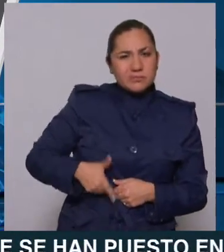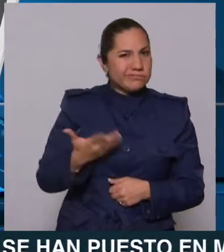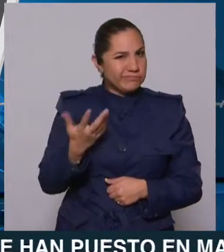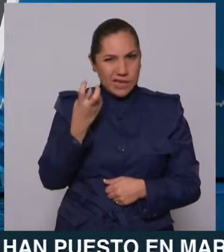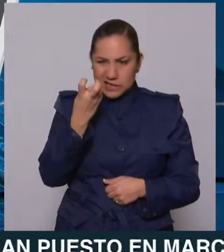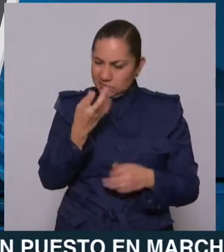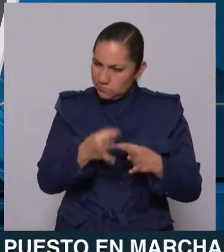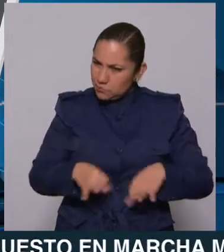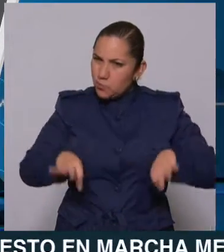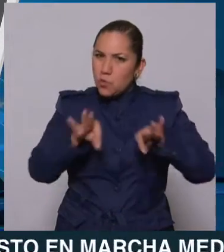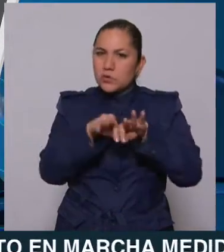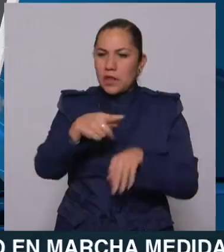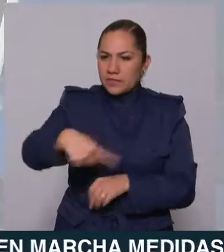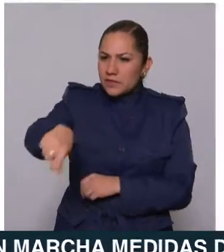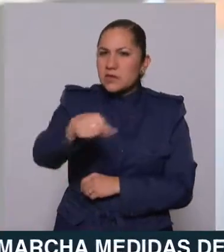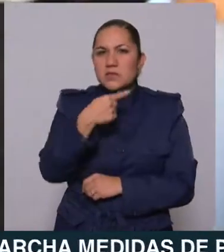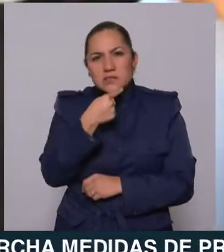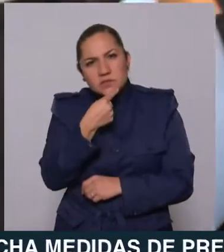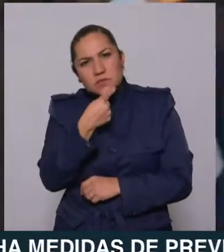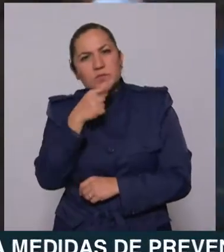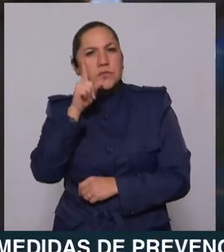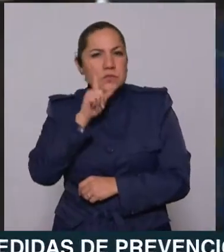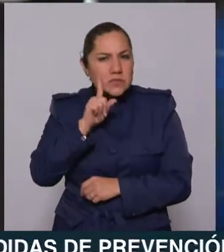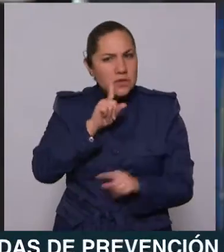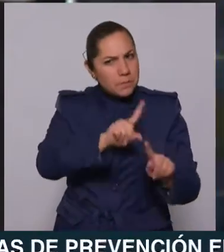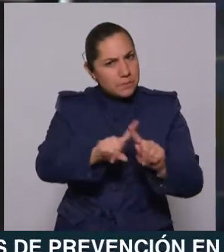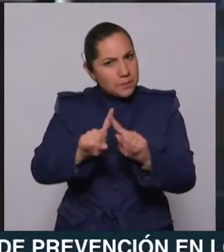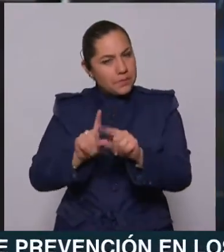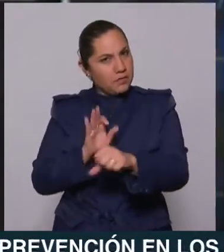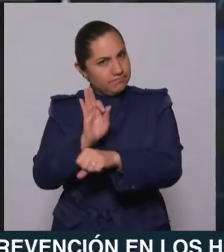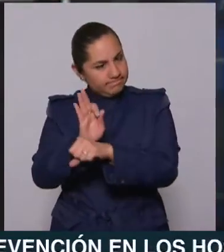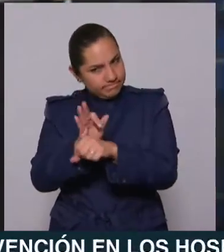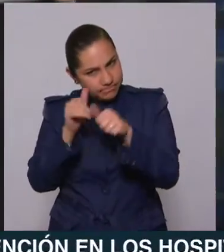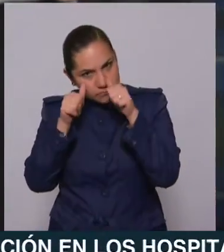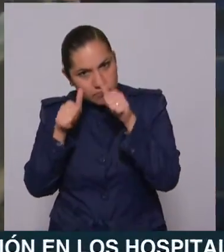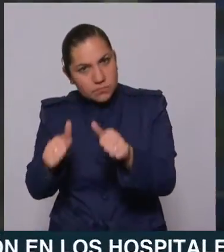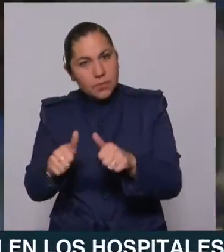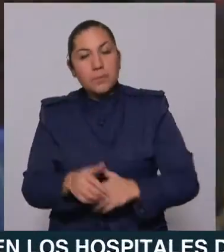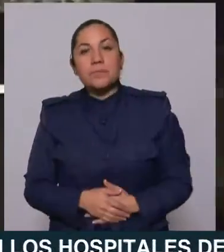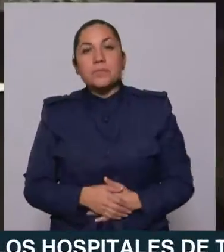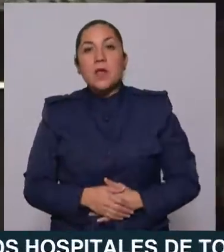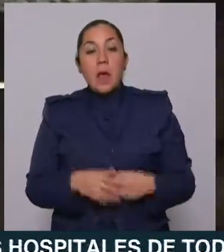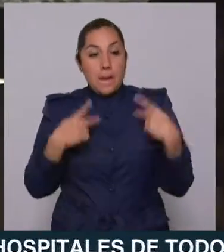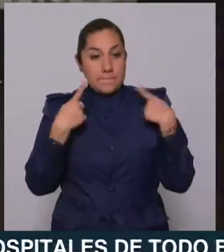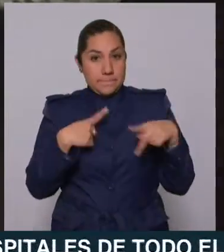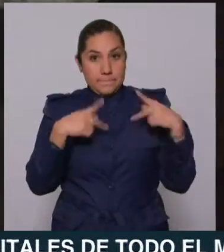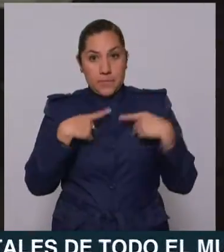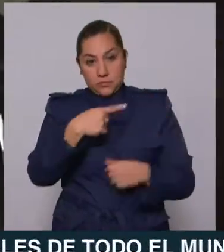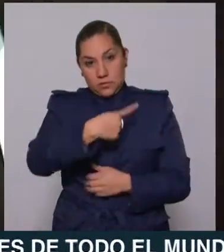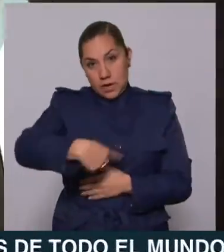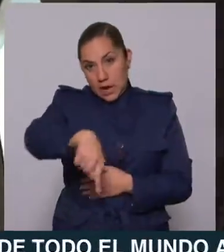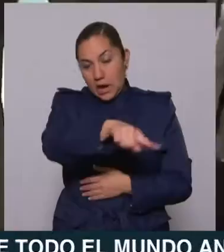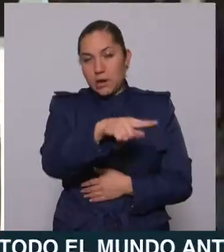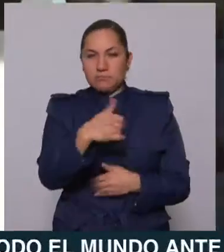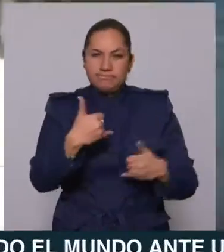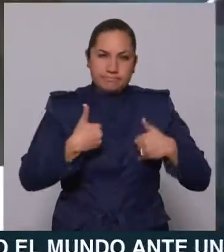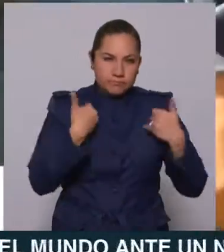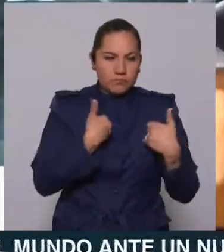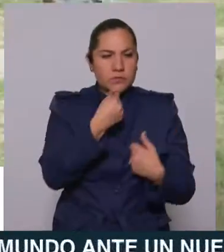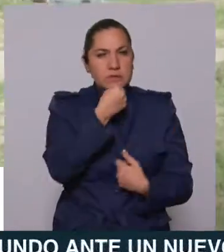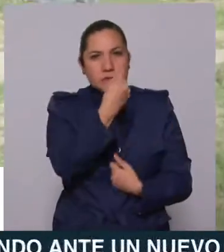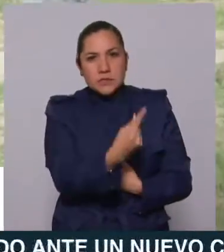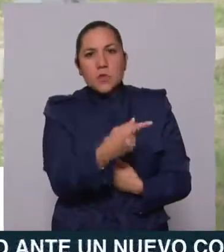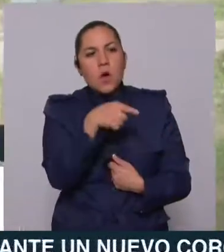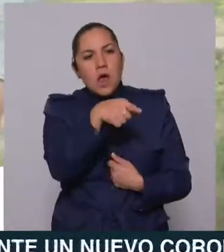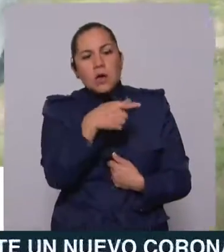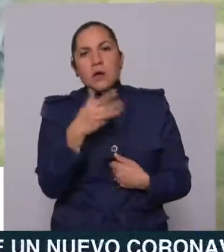niñas de nuestro México. El desarrollo emocional de los menores depende de toda la comunidad en la que habitan. Si desde pequeños se